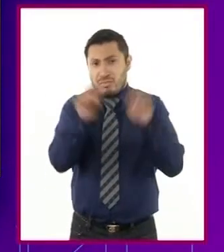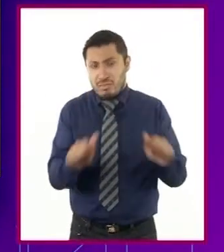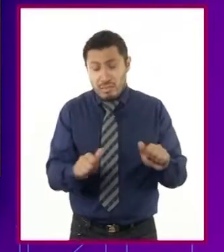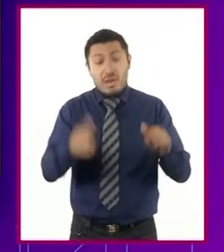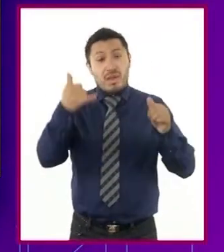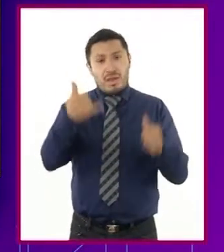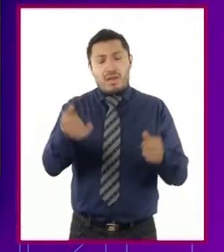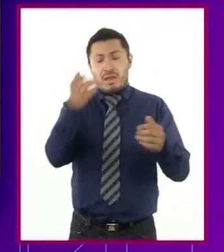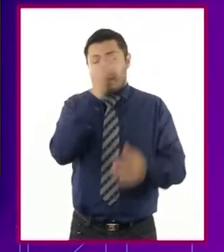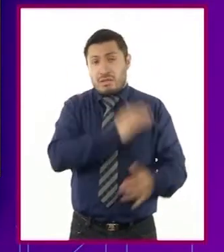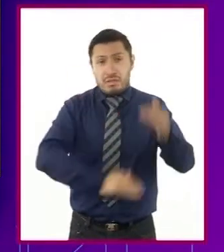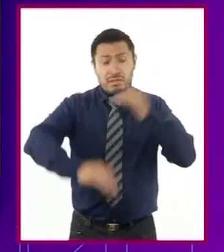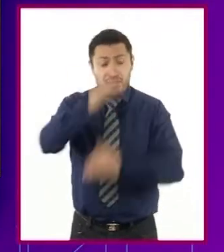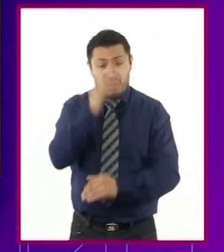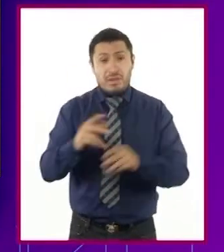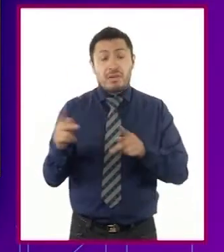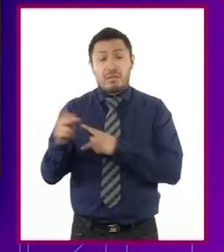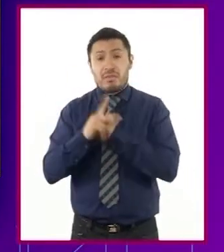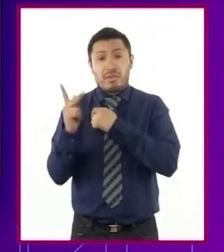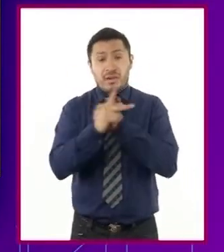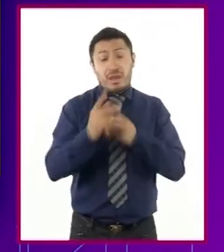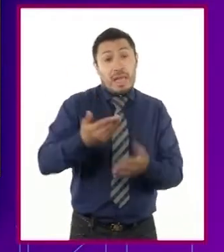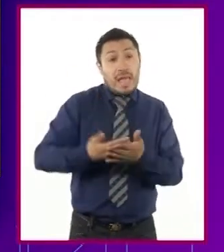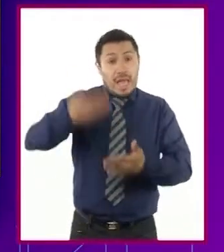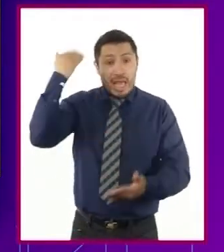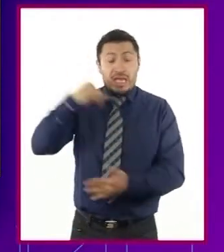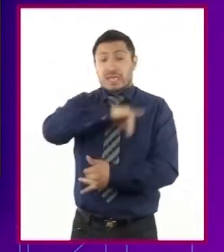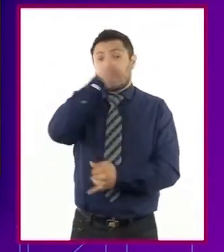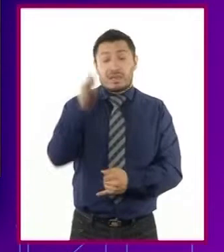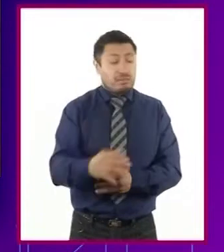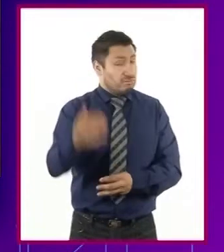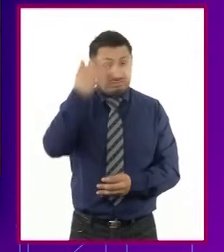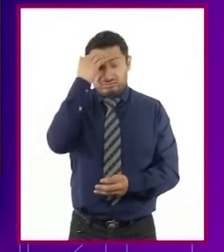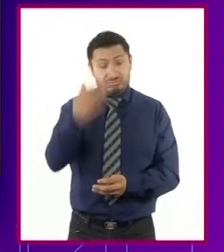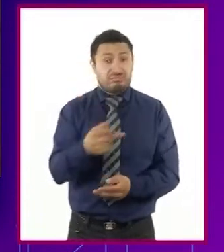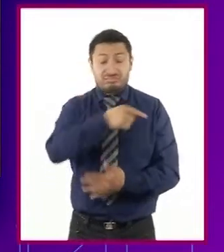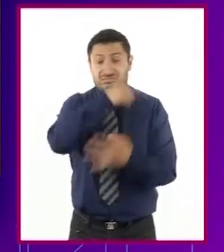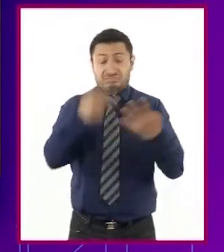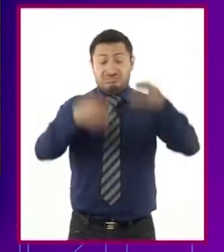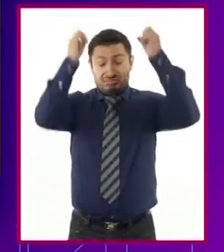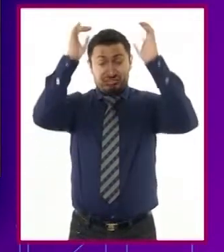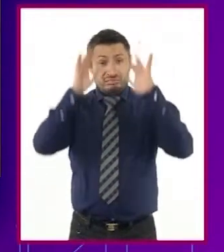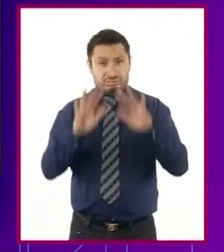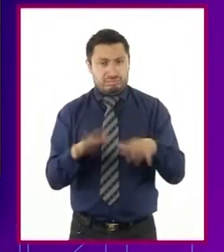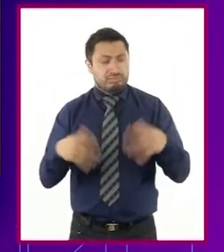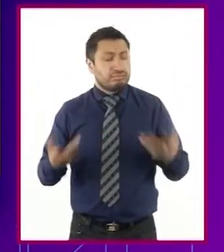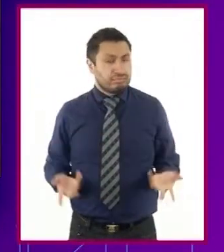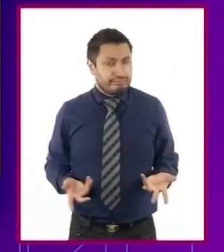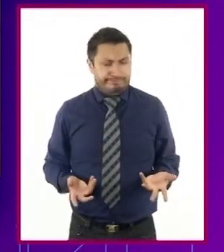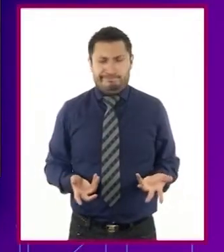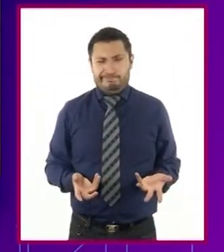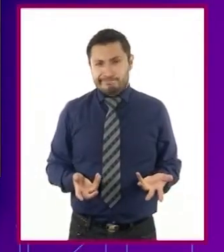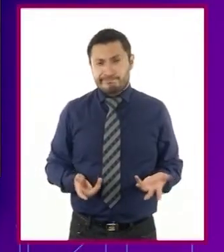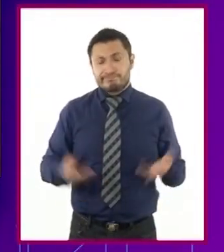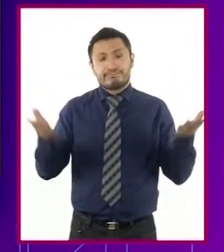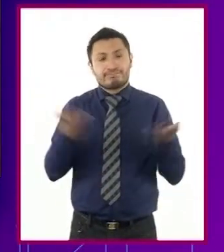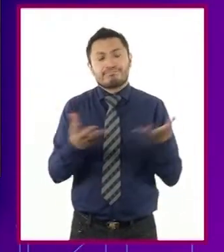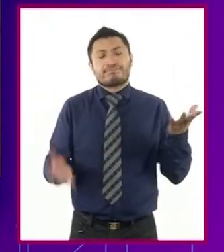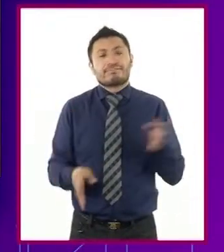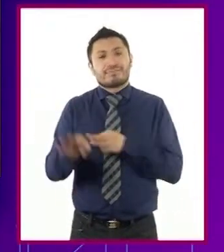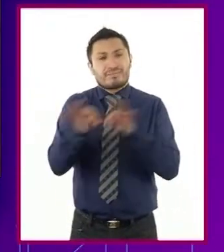relativa prosperidad a países que nunca antes habían conocido estas bendiciones. Al realizar esta obra